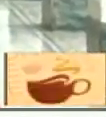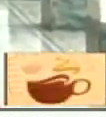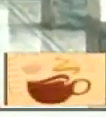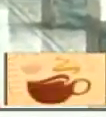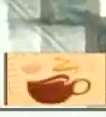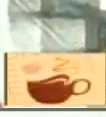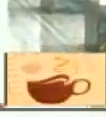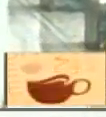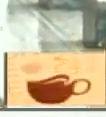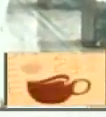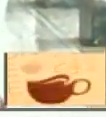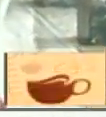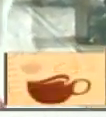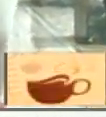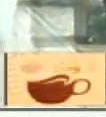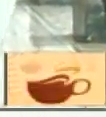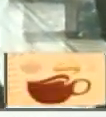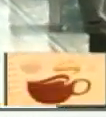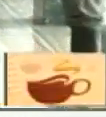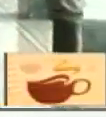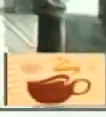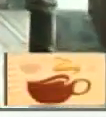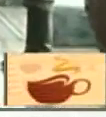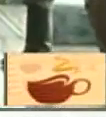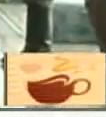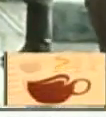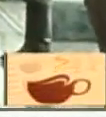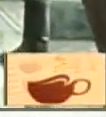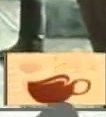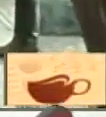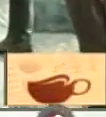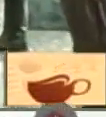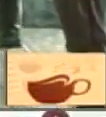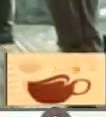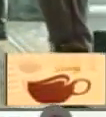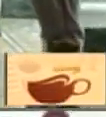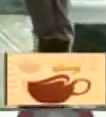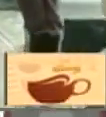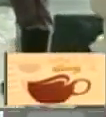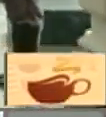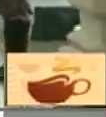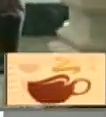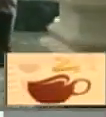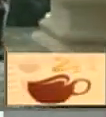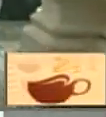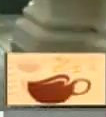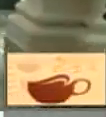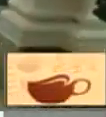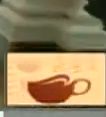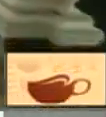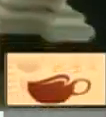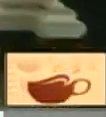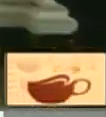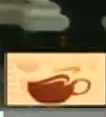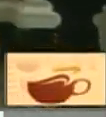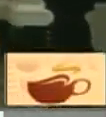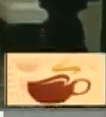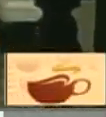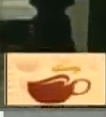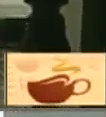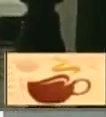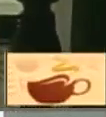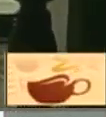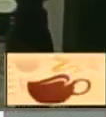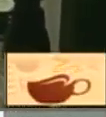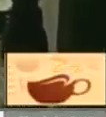de Caracas, donde reposa el arca con el libro de ayuntamiento que contiene el acta de la Declaratoria de la Independencia del 19